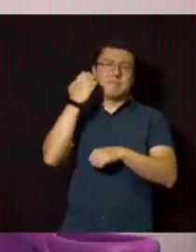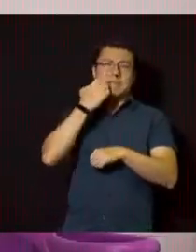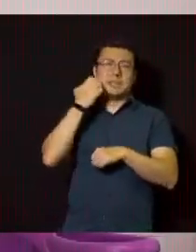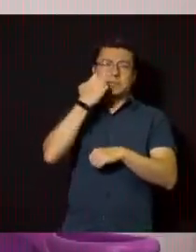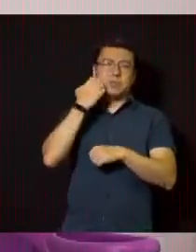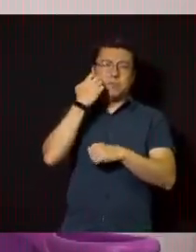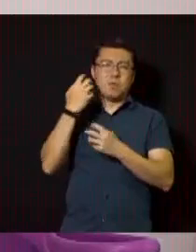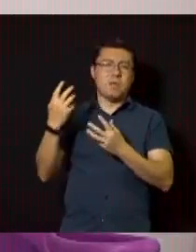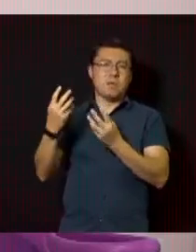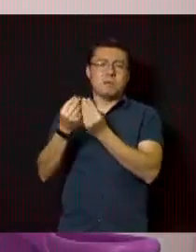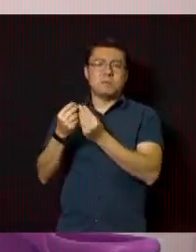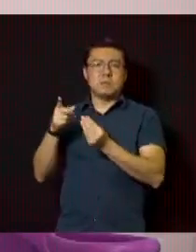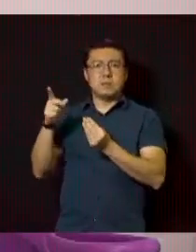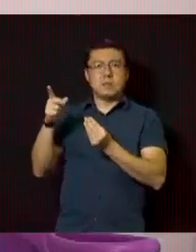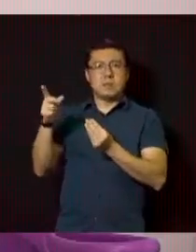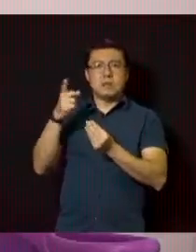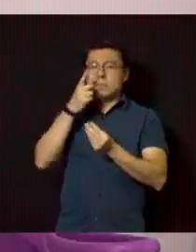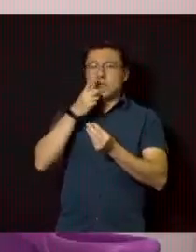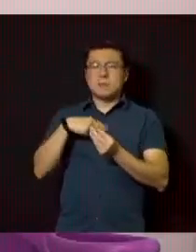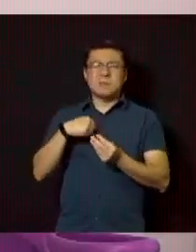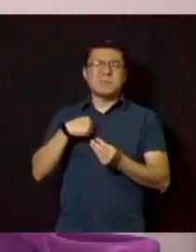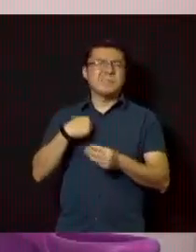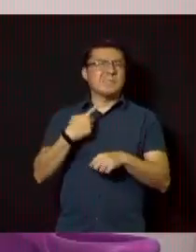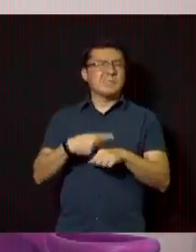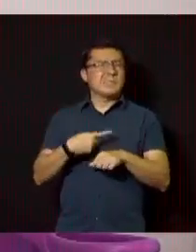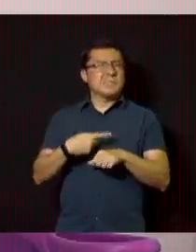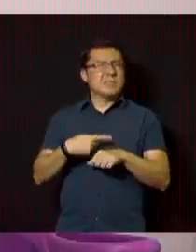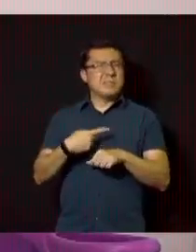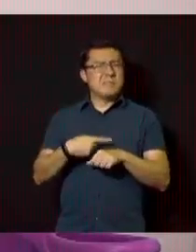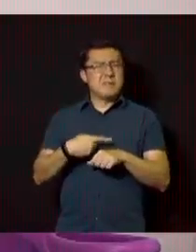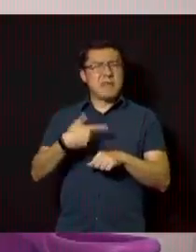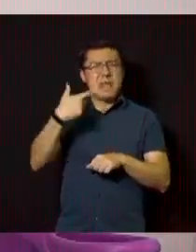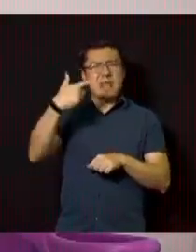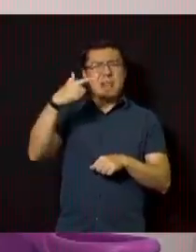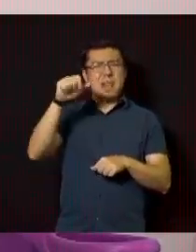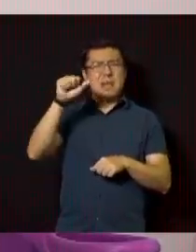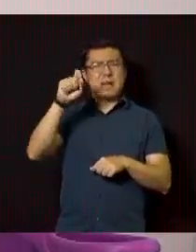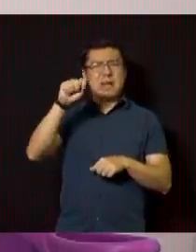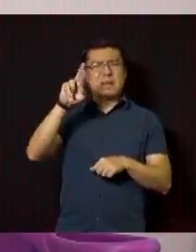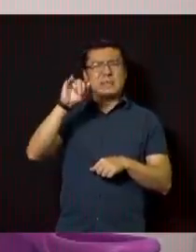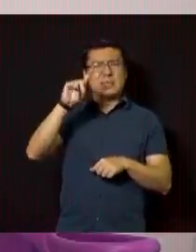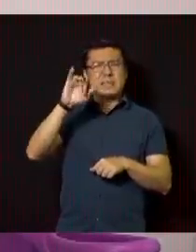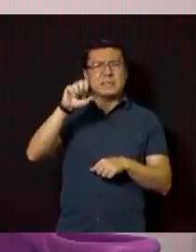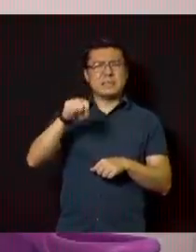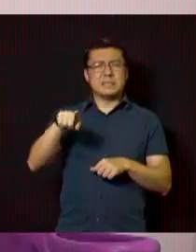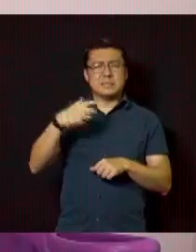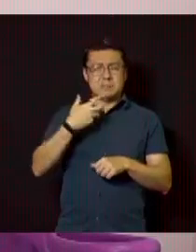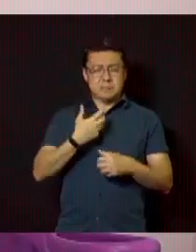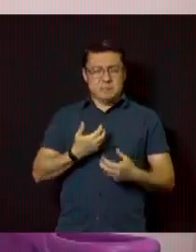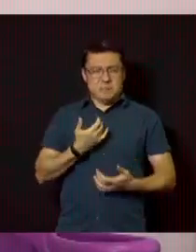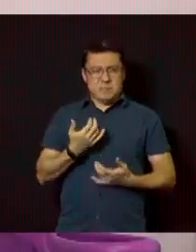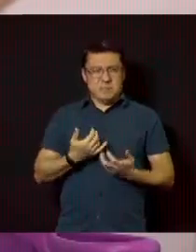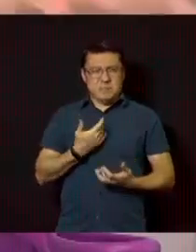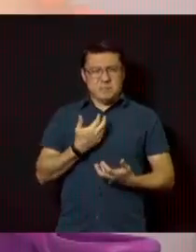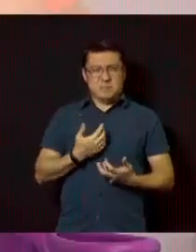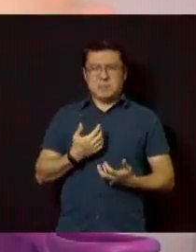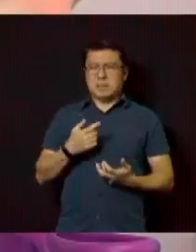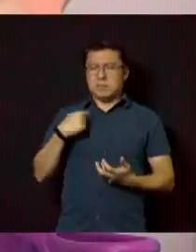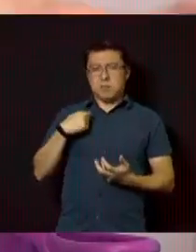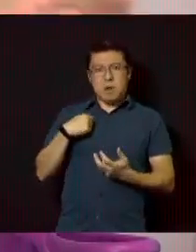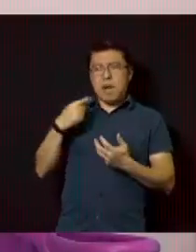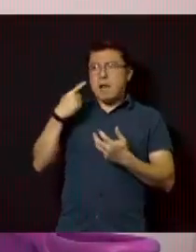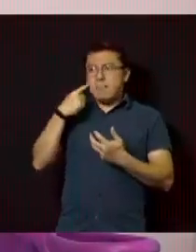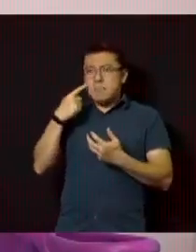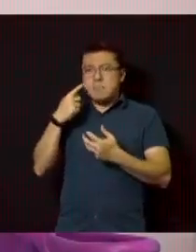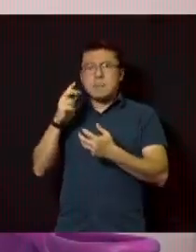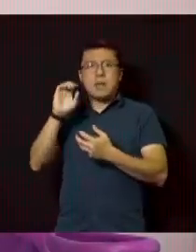charla me dice que está muy mala la gastritis y pues, ¿qué creen? Le sugiero los productos de OmniLife, la Fiber and Plus y la Aloe Beta. Pero ella me dice, cuando me dice